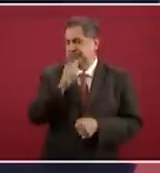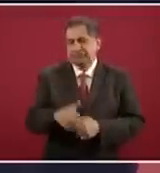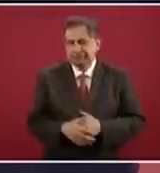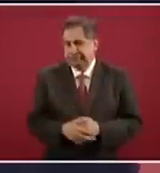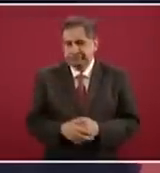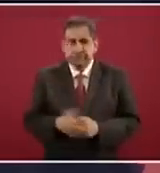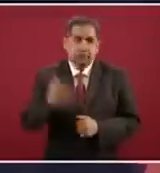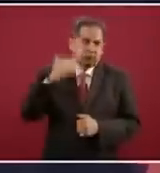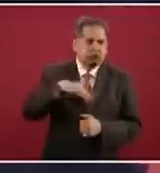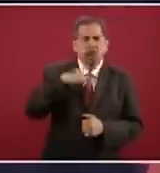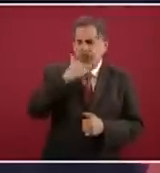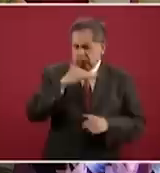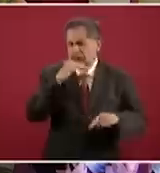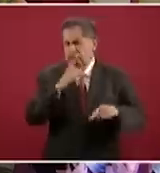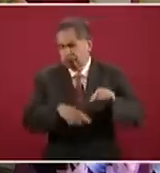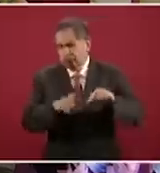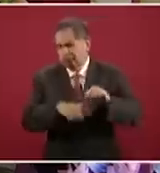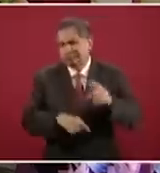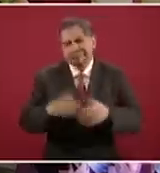la corrupción,